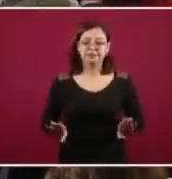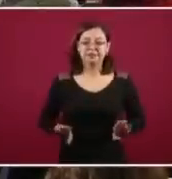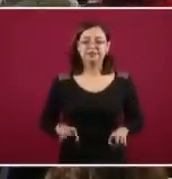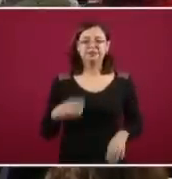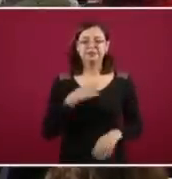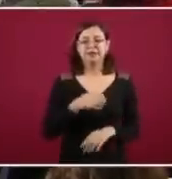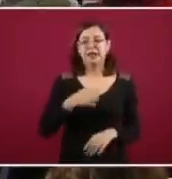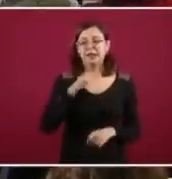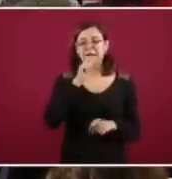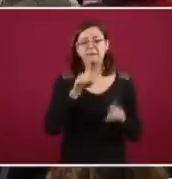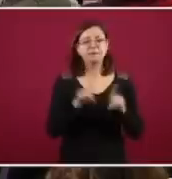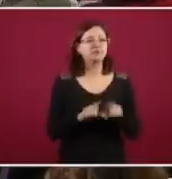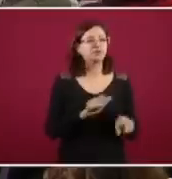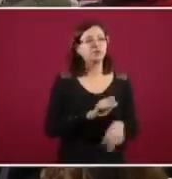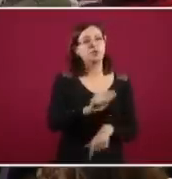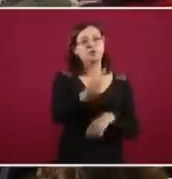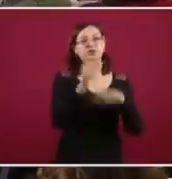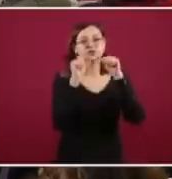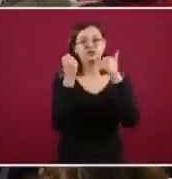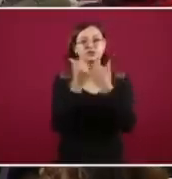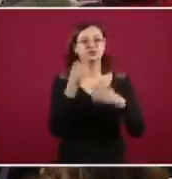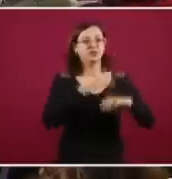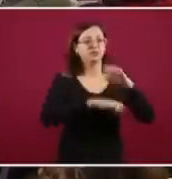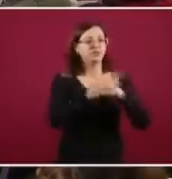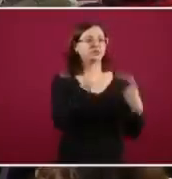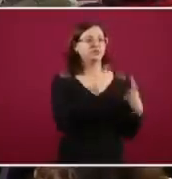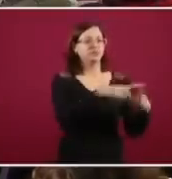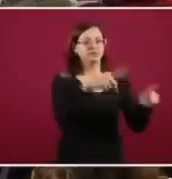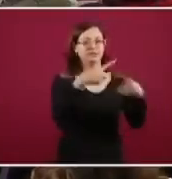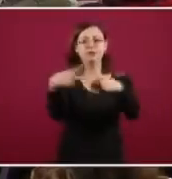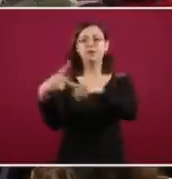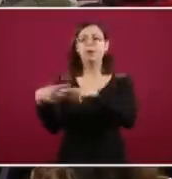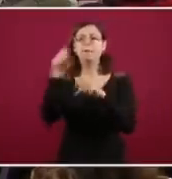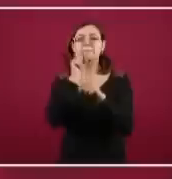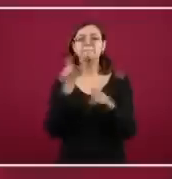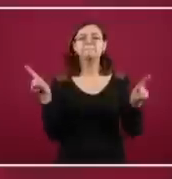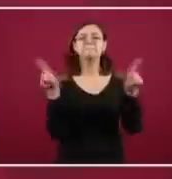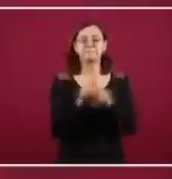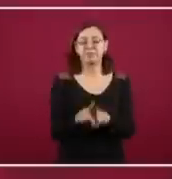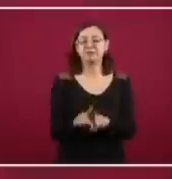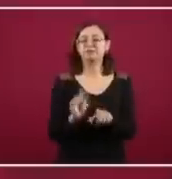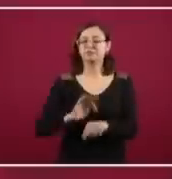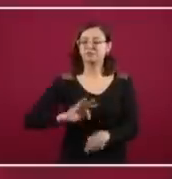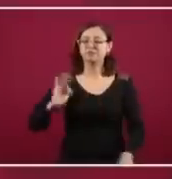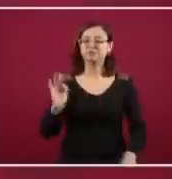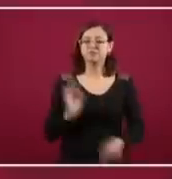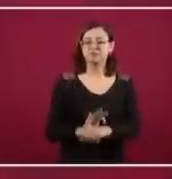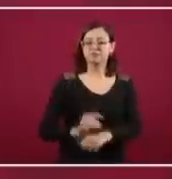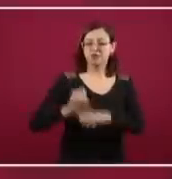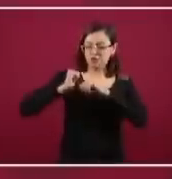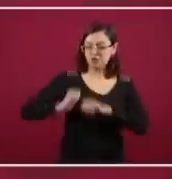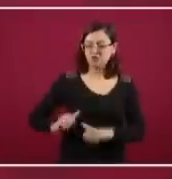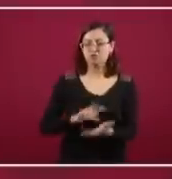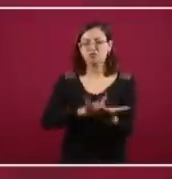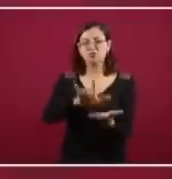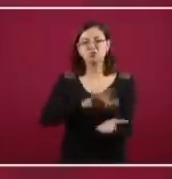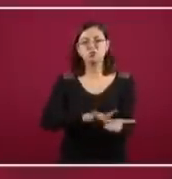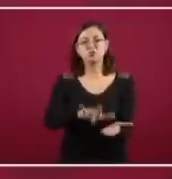apoyo de otras asociaciones empresariales y el decidido respaldo de las autoridades.